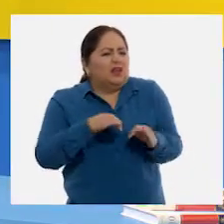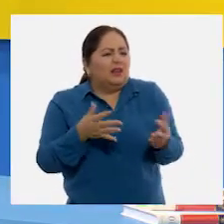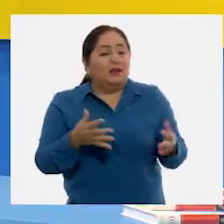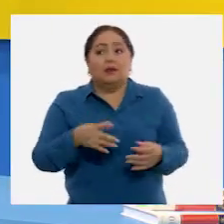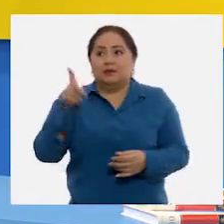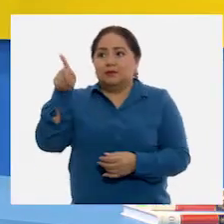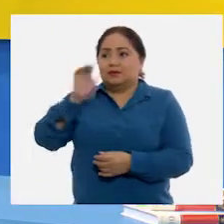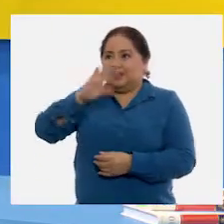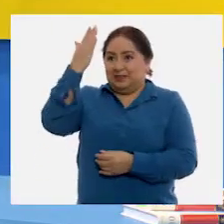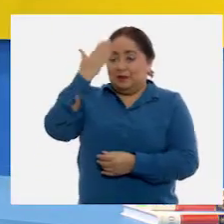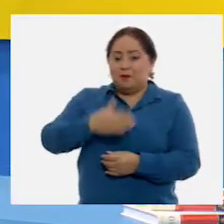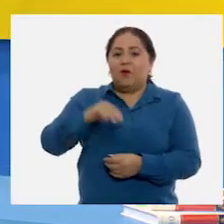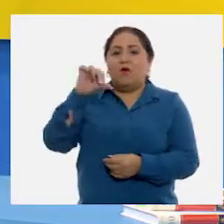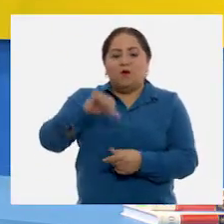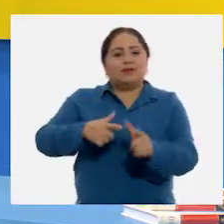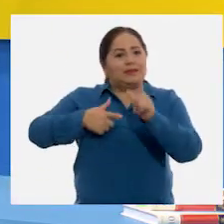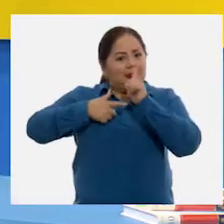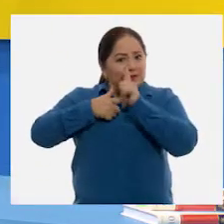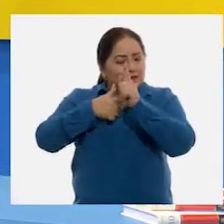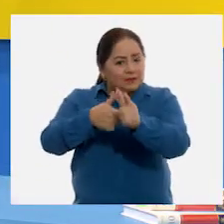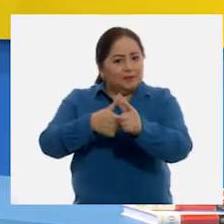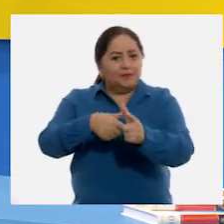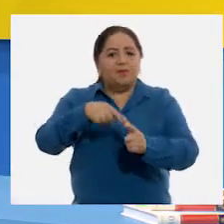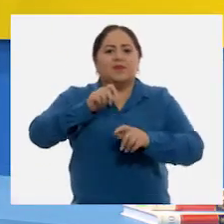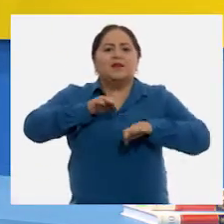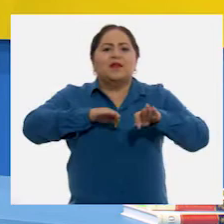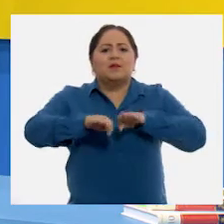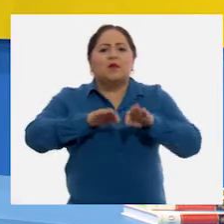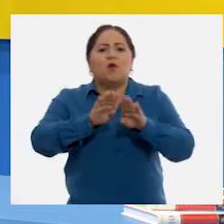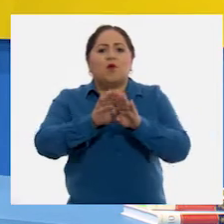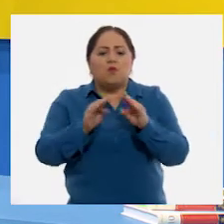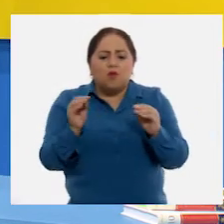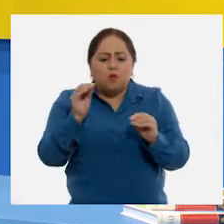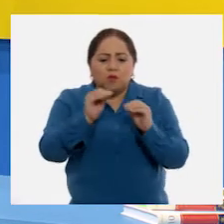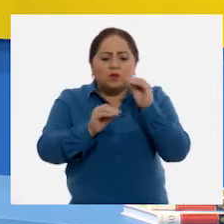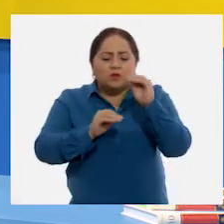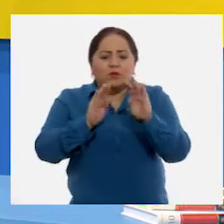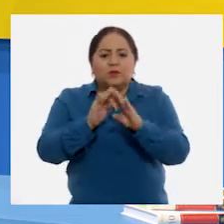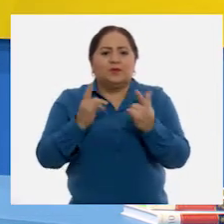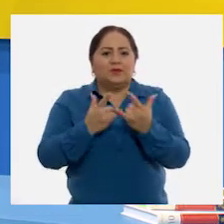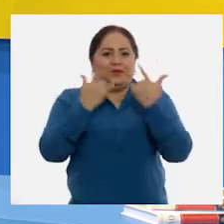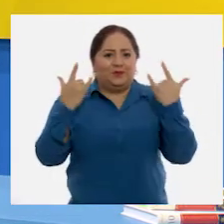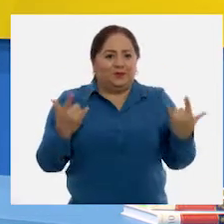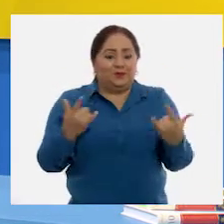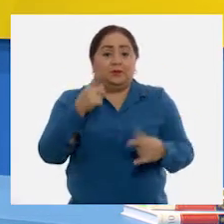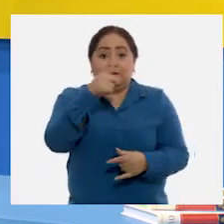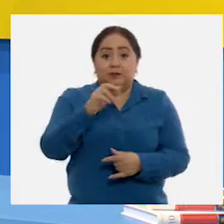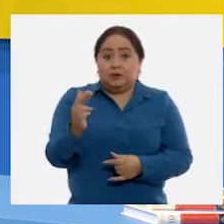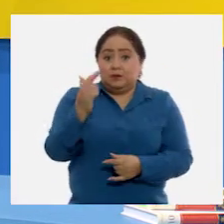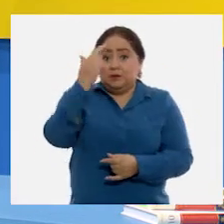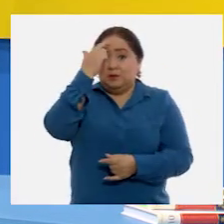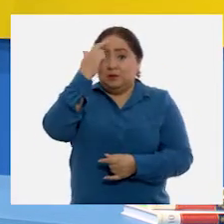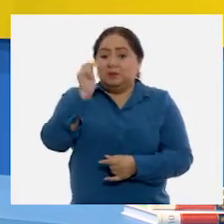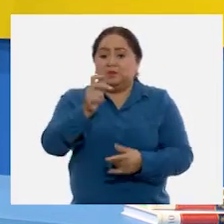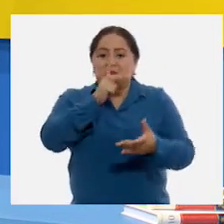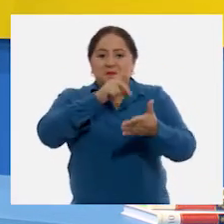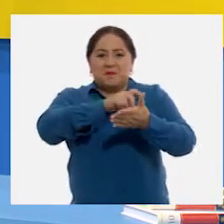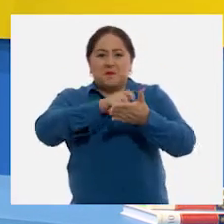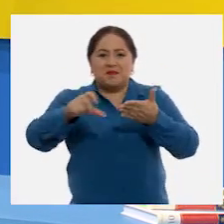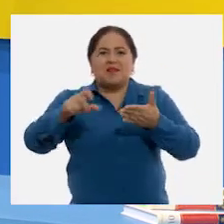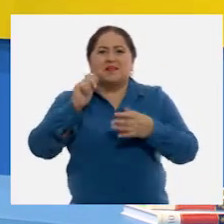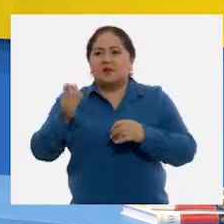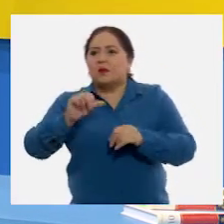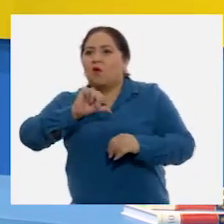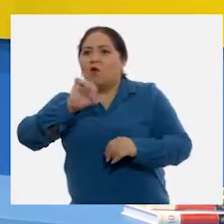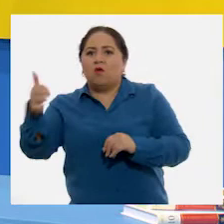Como saben, hoy daremos continuidad al trabajo de construir nuestro relato histórico. Recuerden que es un texto relacionado con